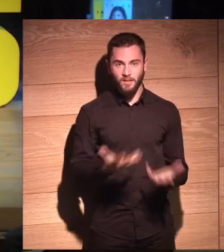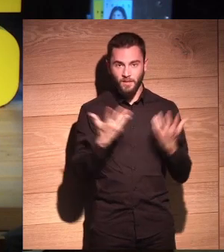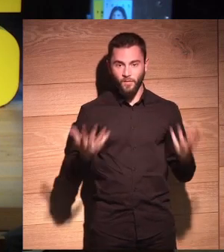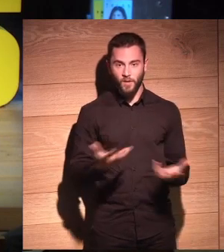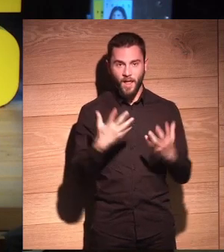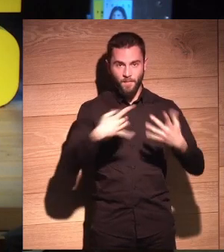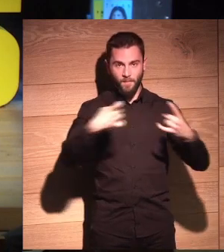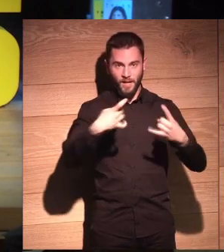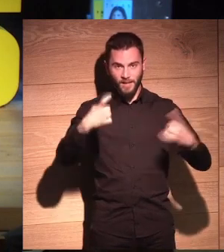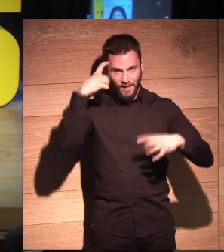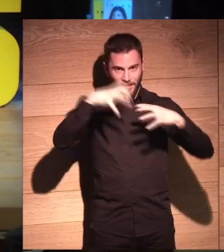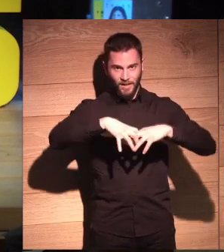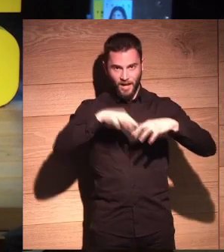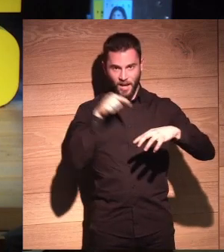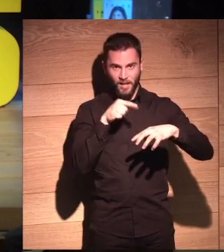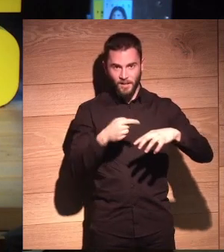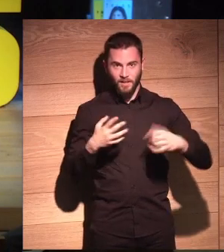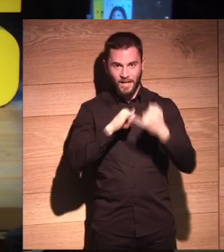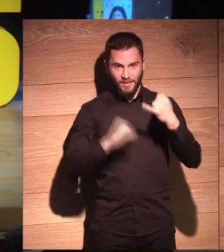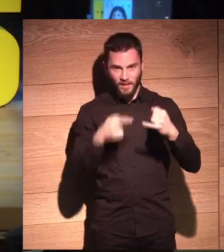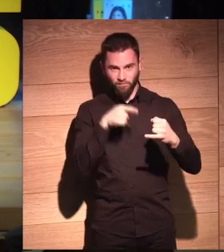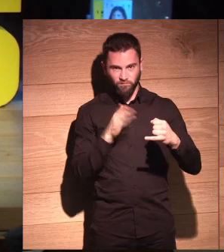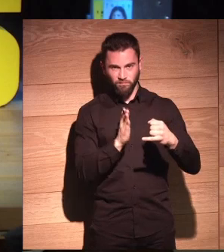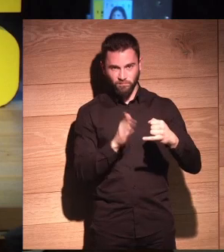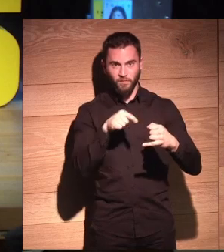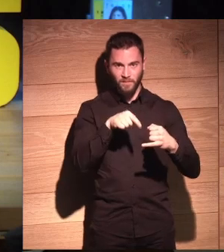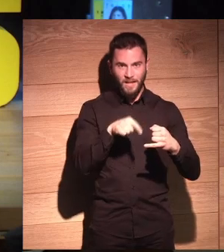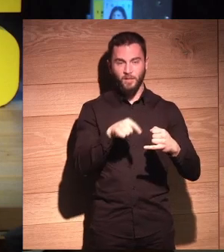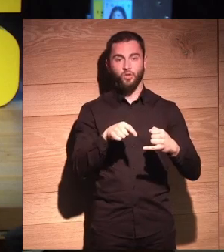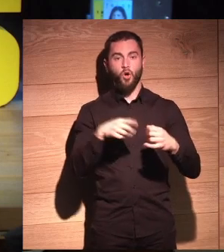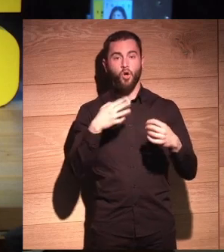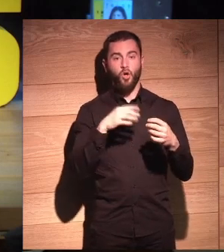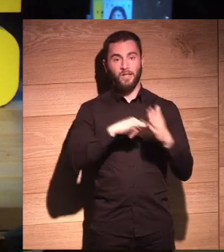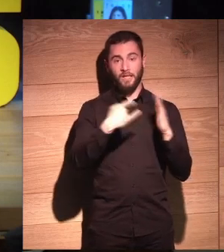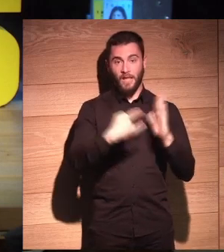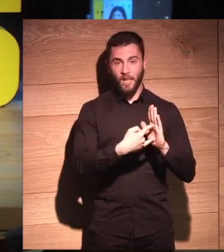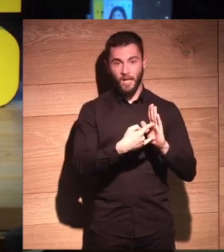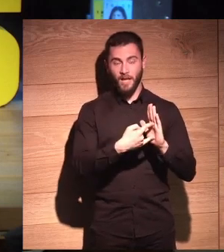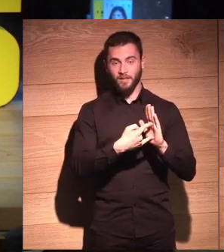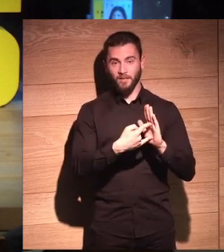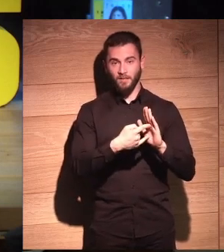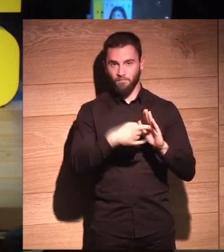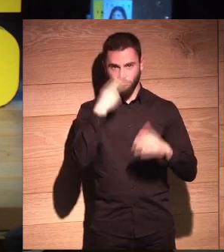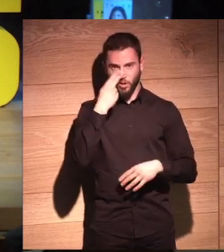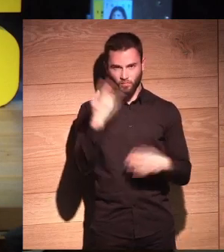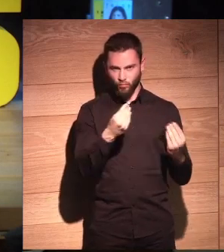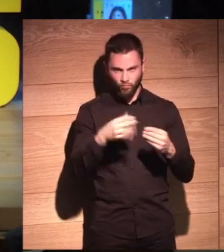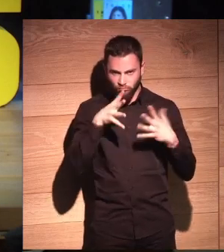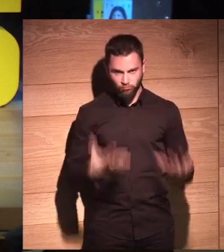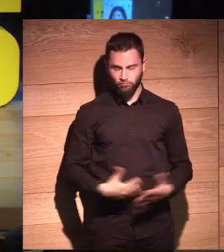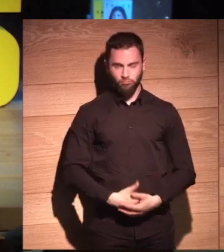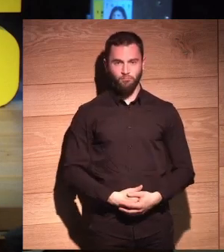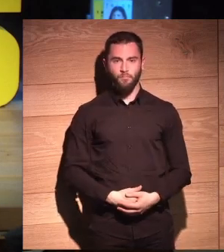la estimulación directa eléctrica, son técnicas en las que ahora hay un enorme interés.